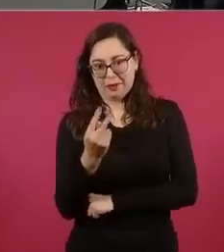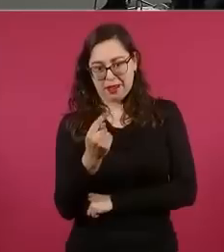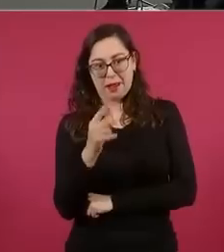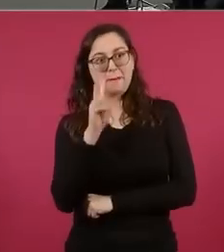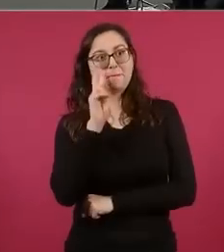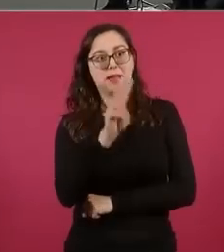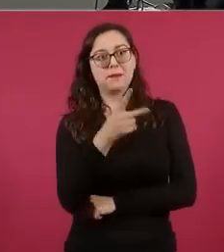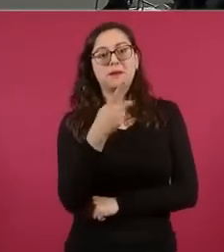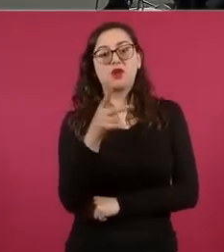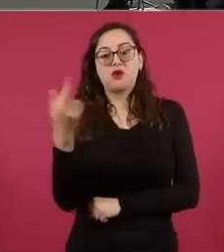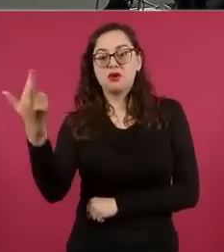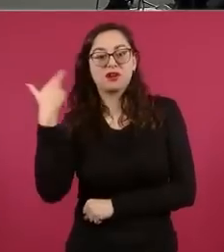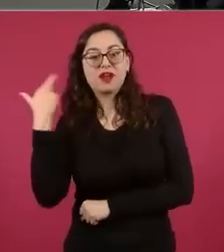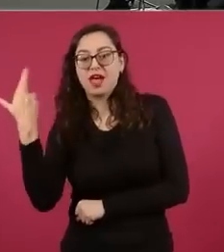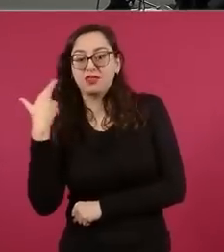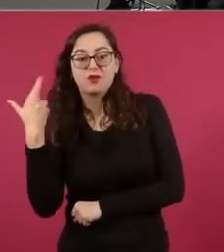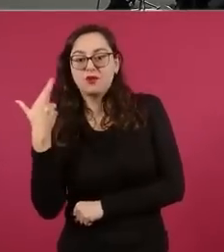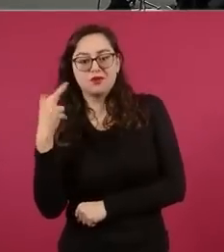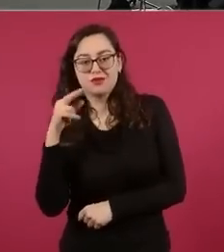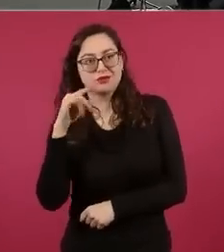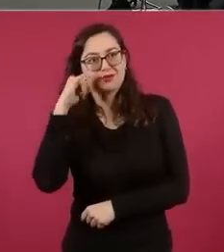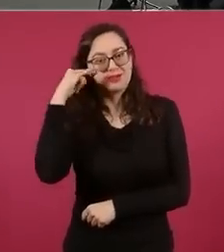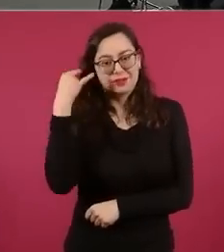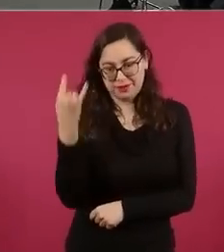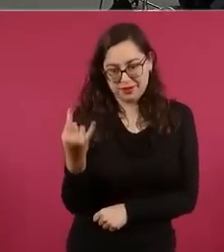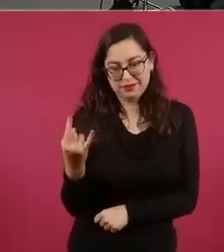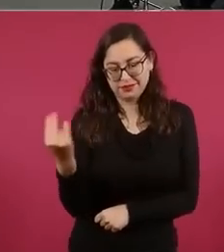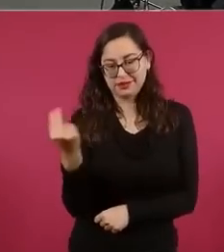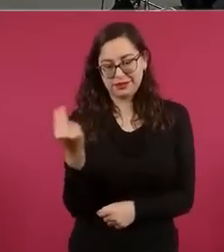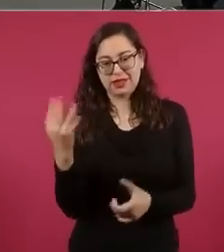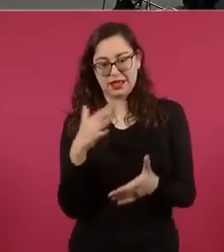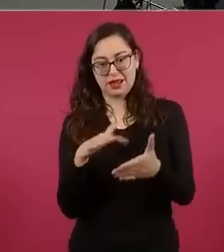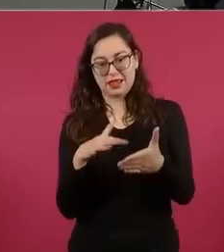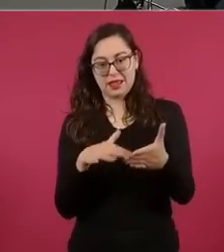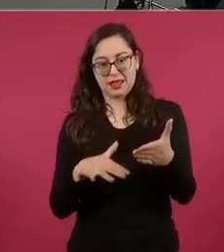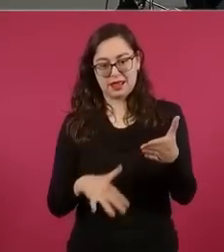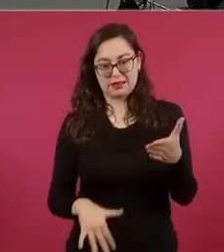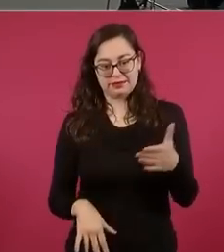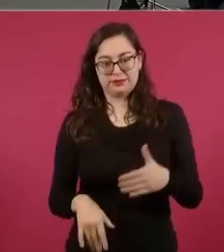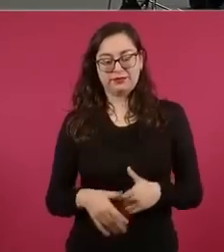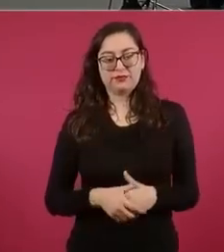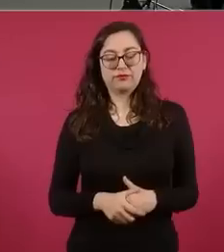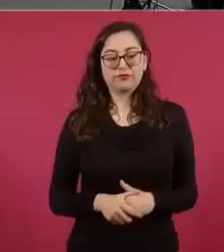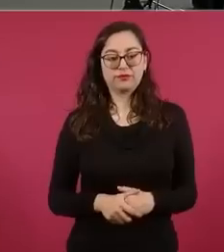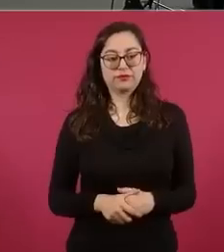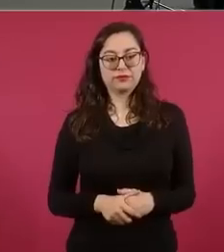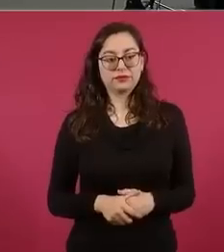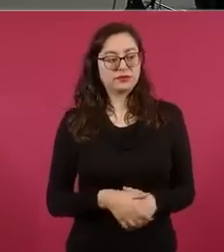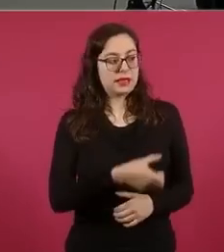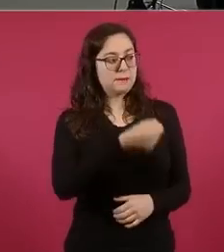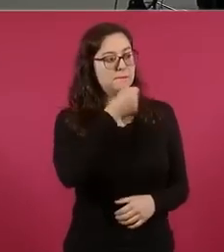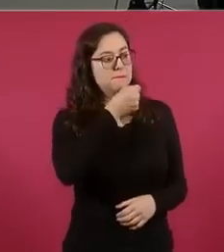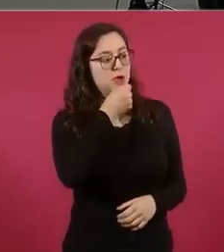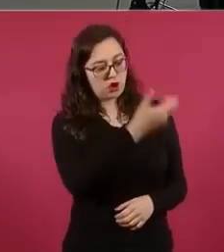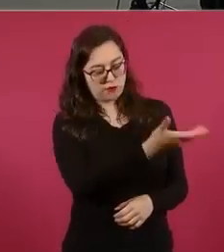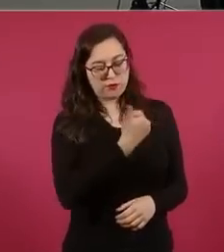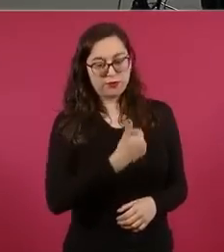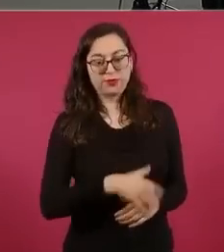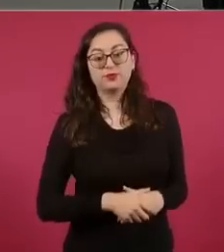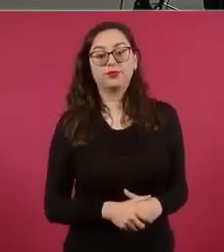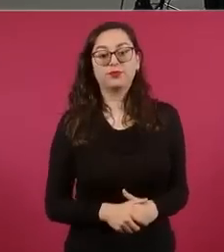por radio. A ver si Si me prestas un...